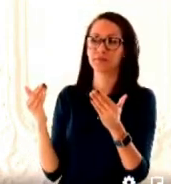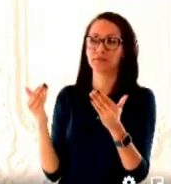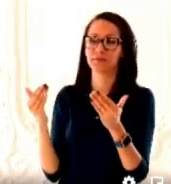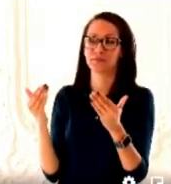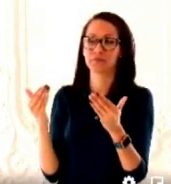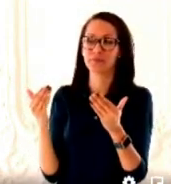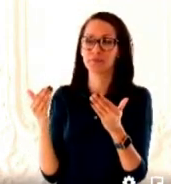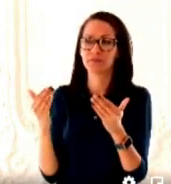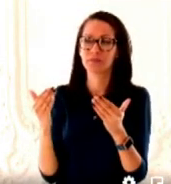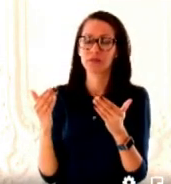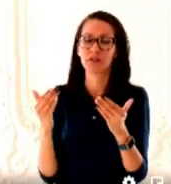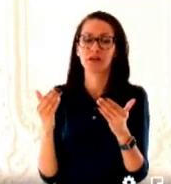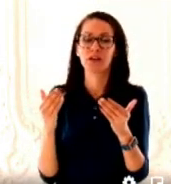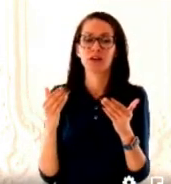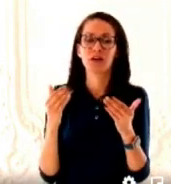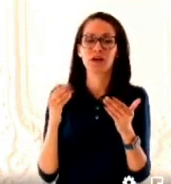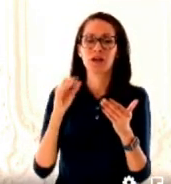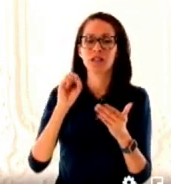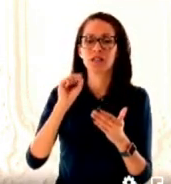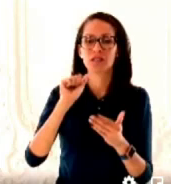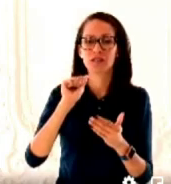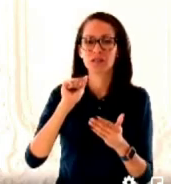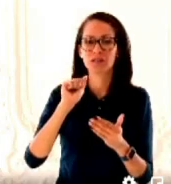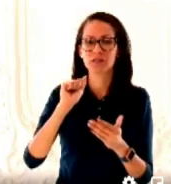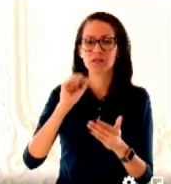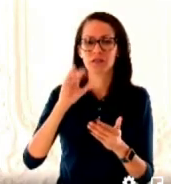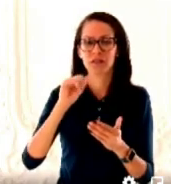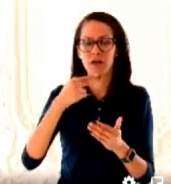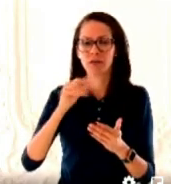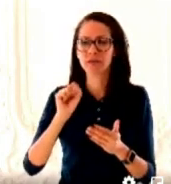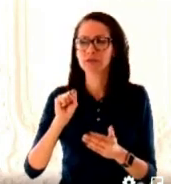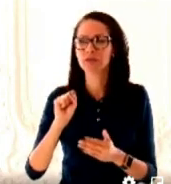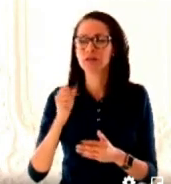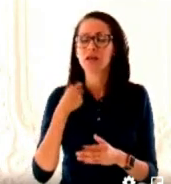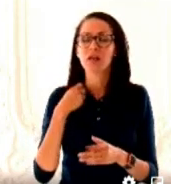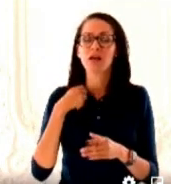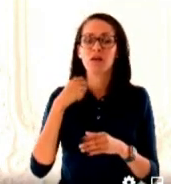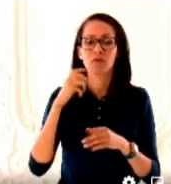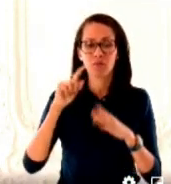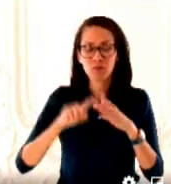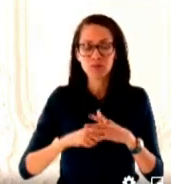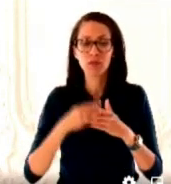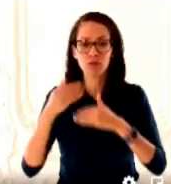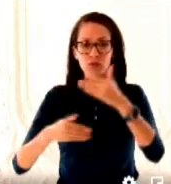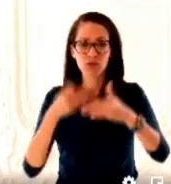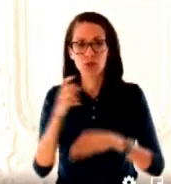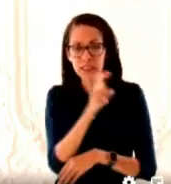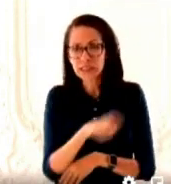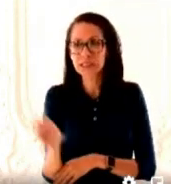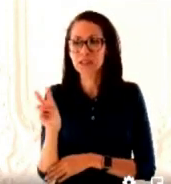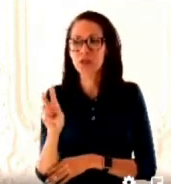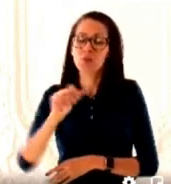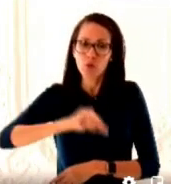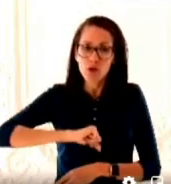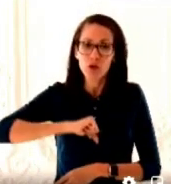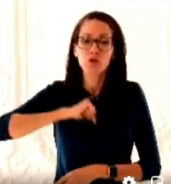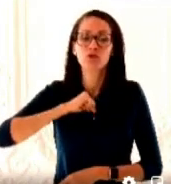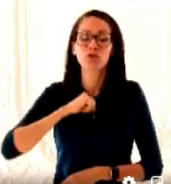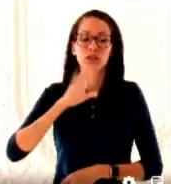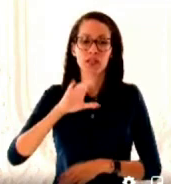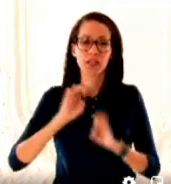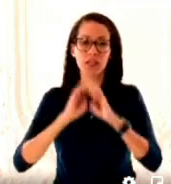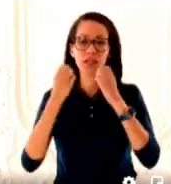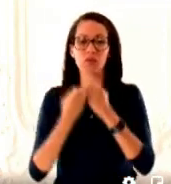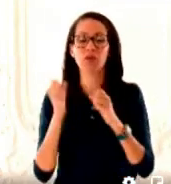Otmar Chávez por el trabajo realizado. Y comenzaremos próximamente transición y muy orgulloso de ser parte de este equipo de